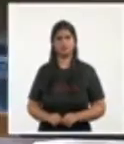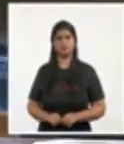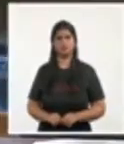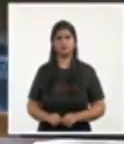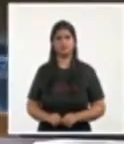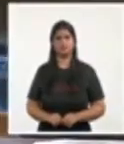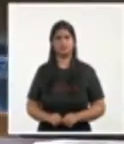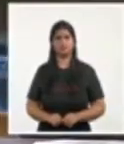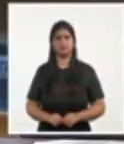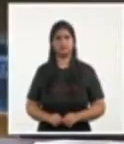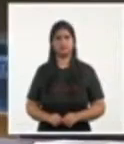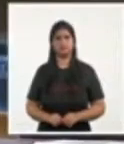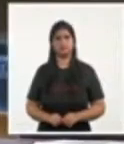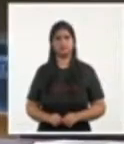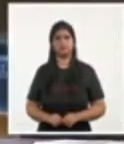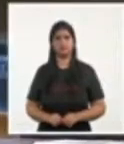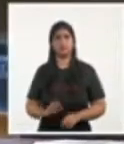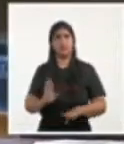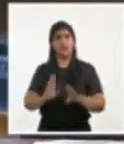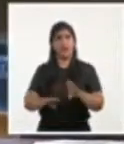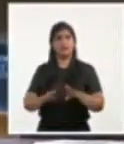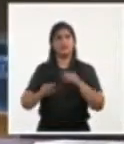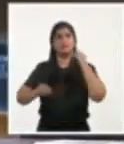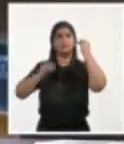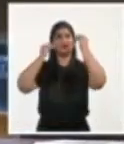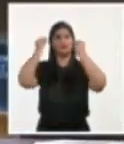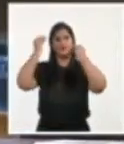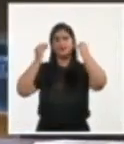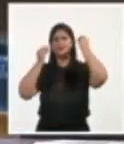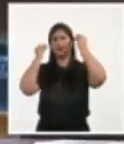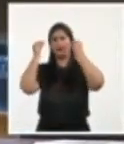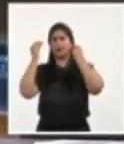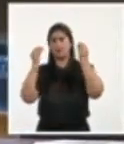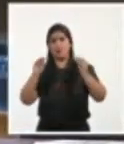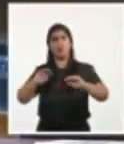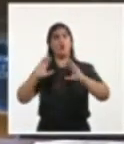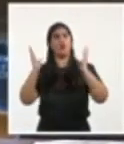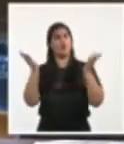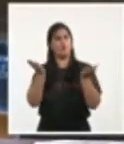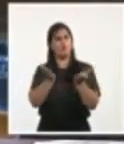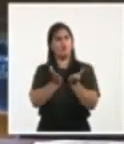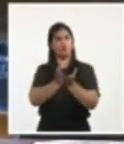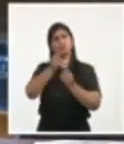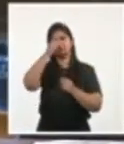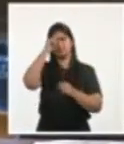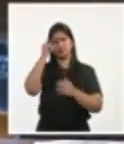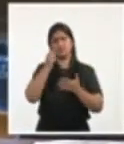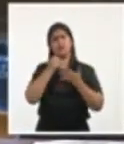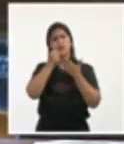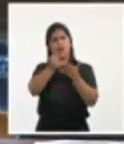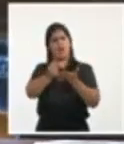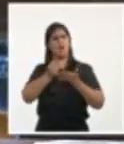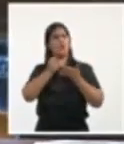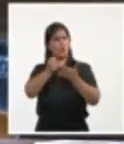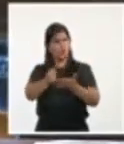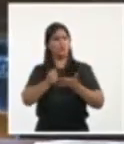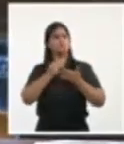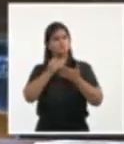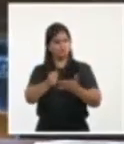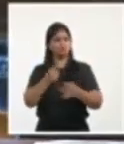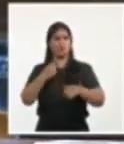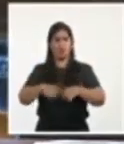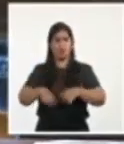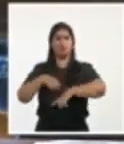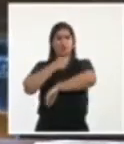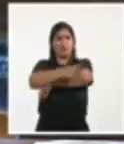internacional y no vemos cuánta solidaridad hay dentro de los propios cubanos y en el personal de la salud